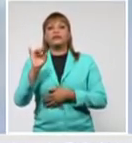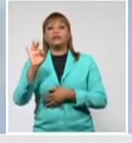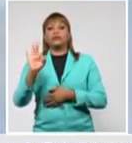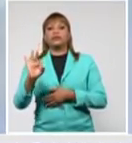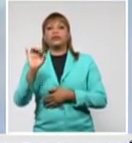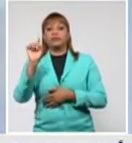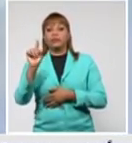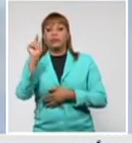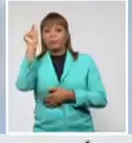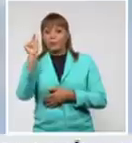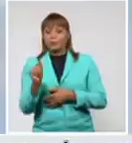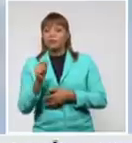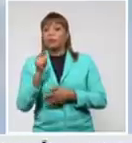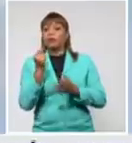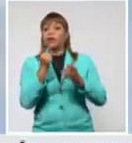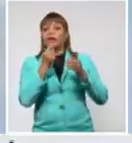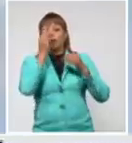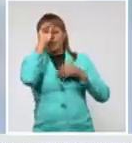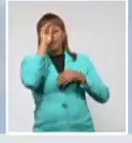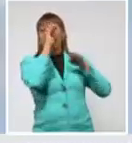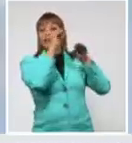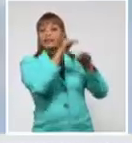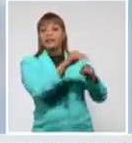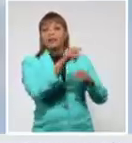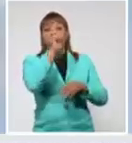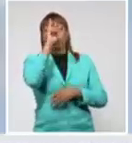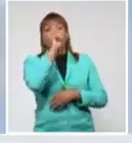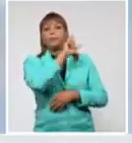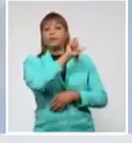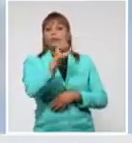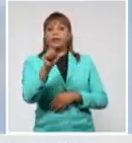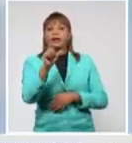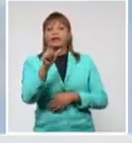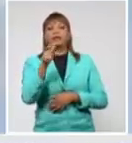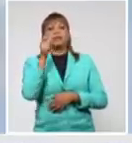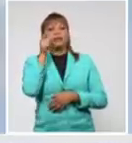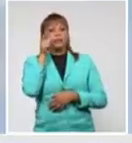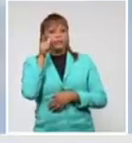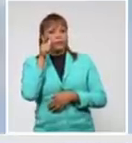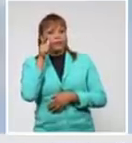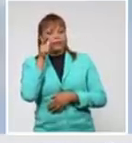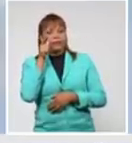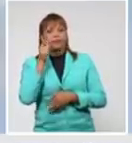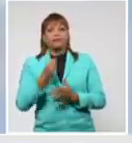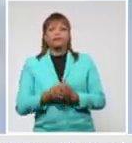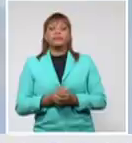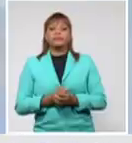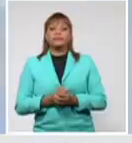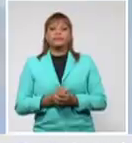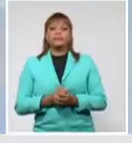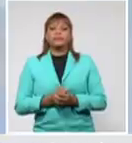ingresados en hospitales, centros de vigilancia, unidades de salud, de ellos